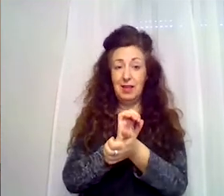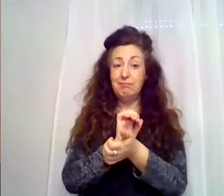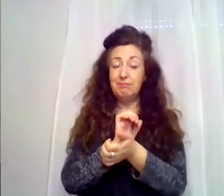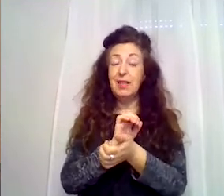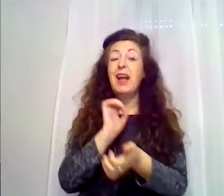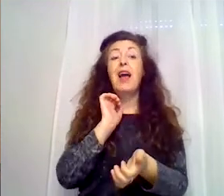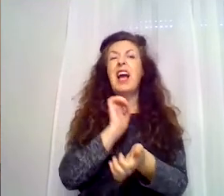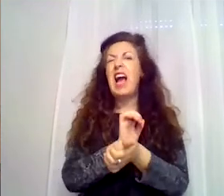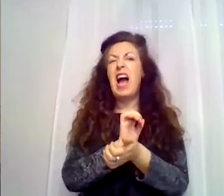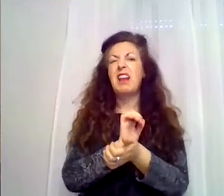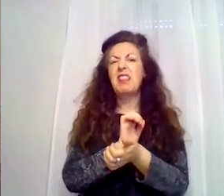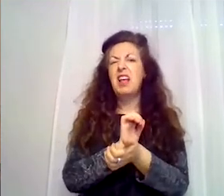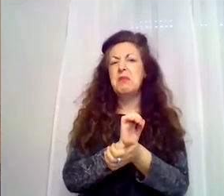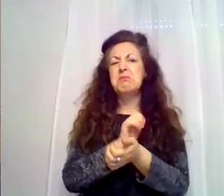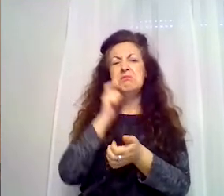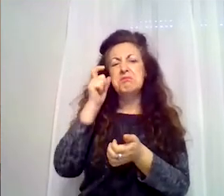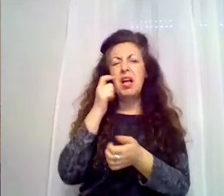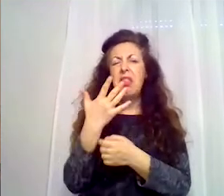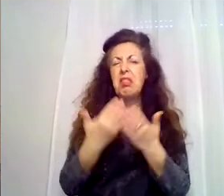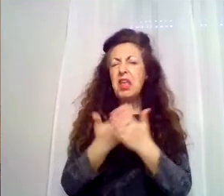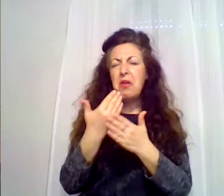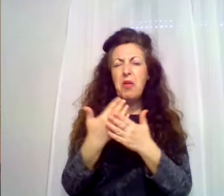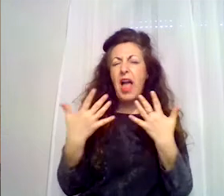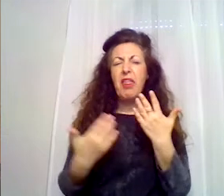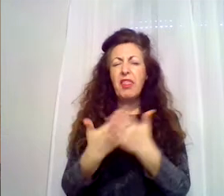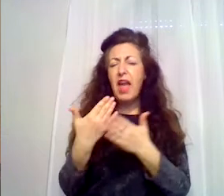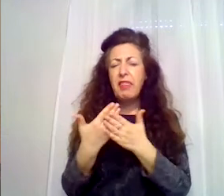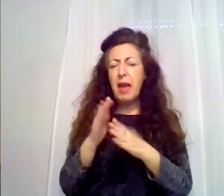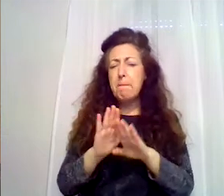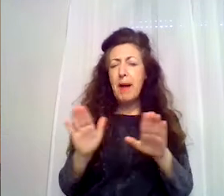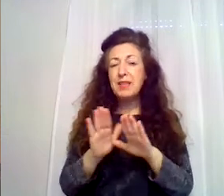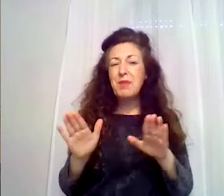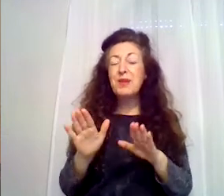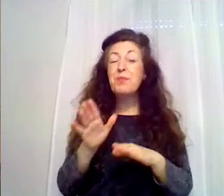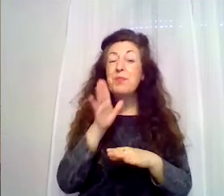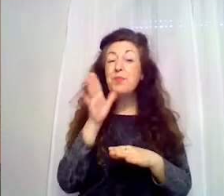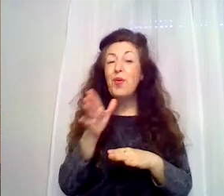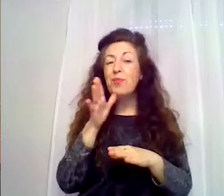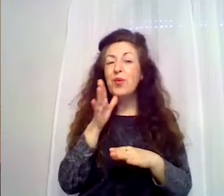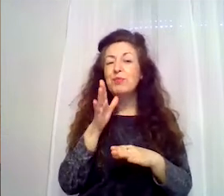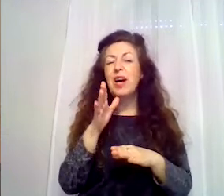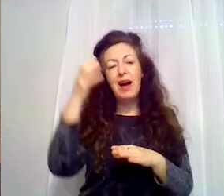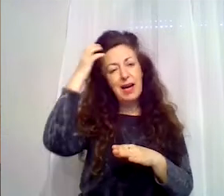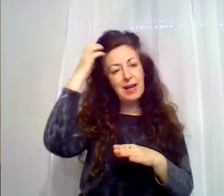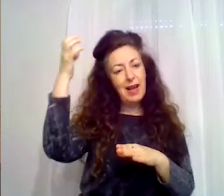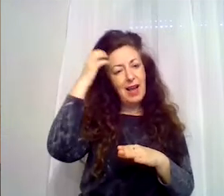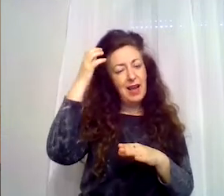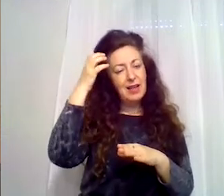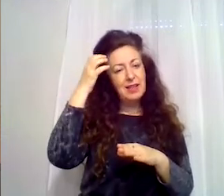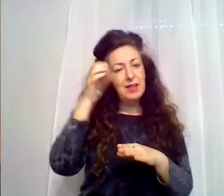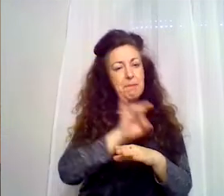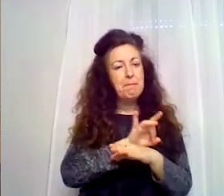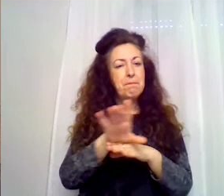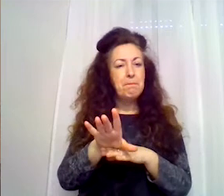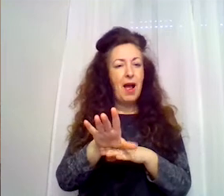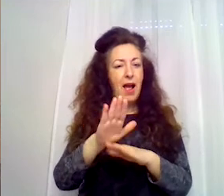notable, que falta mucho a sus estudios, que evidentemente está metido en los servicios de espionaje al